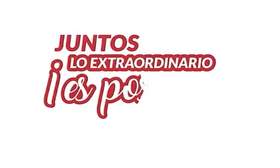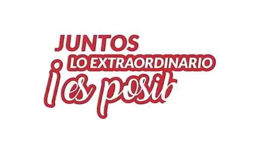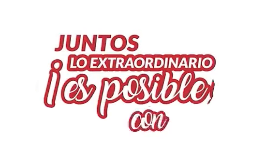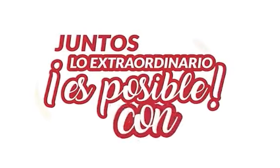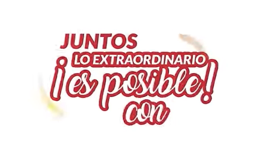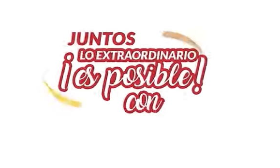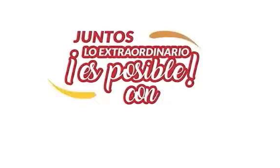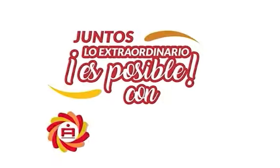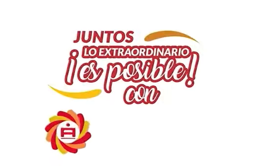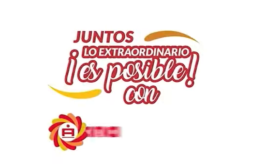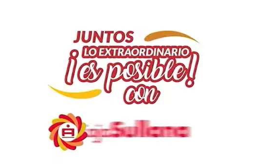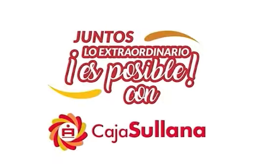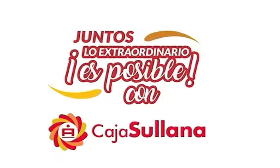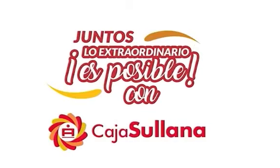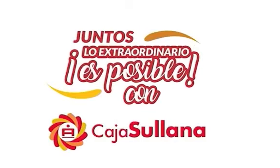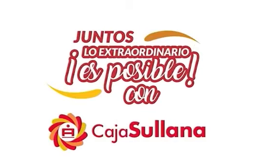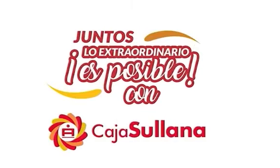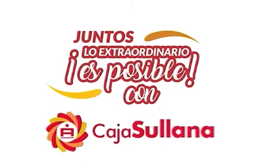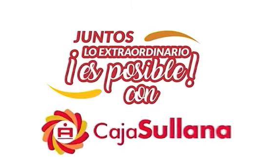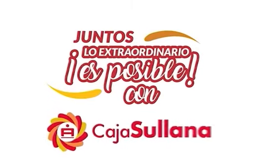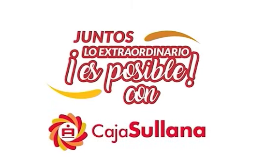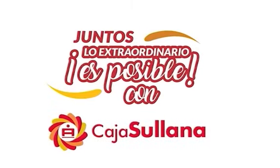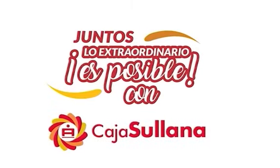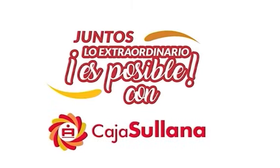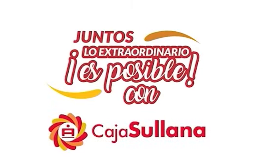juntos, lo extraordinario es posible.